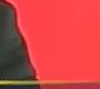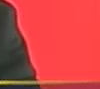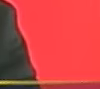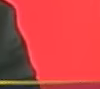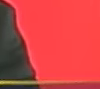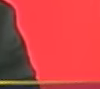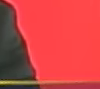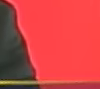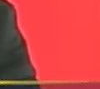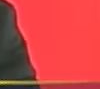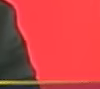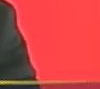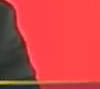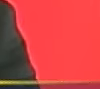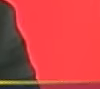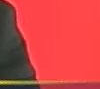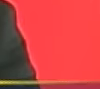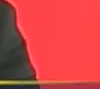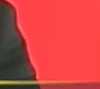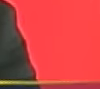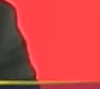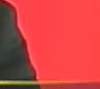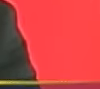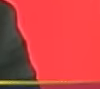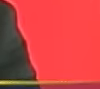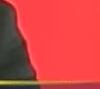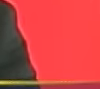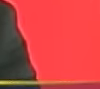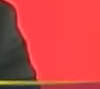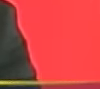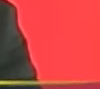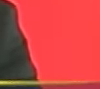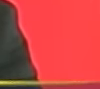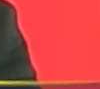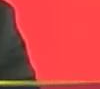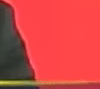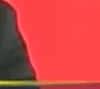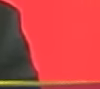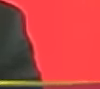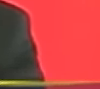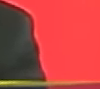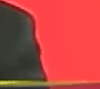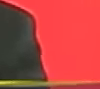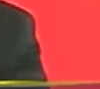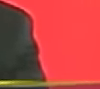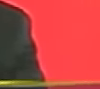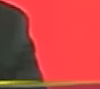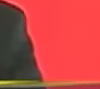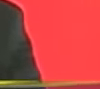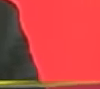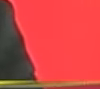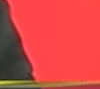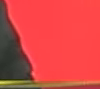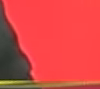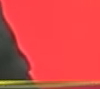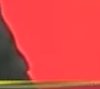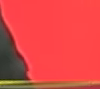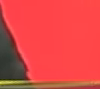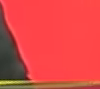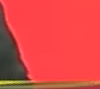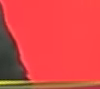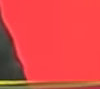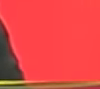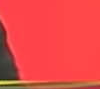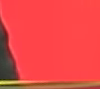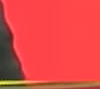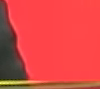convertirse en una realidad. La supervivencia de la humanidad y de nuestra madre tierra así lo demanda. Desde el ALBA